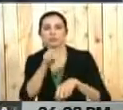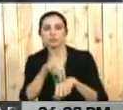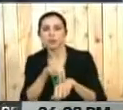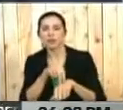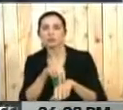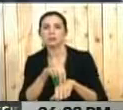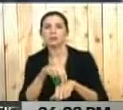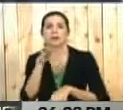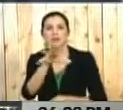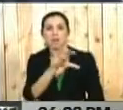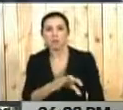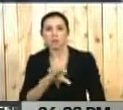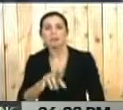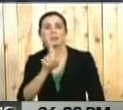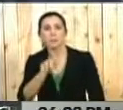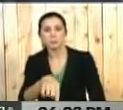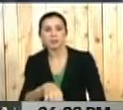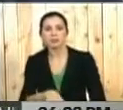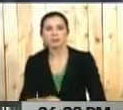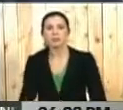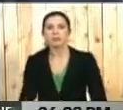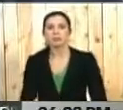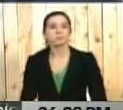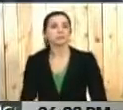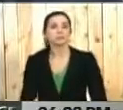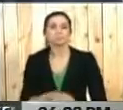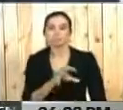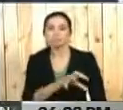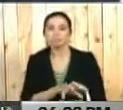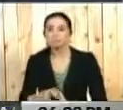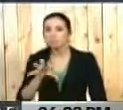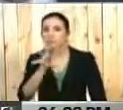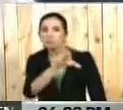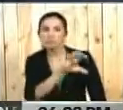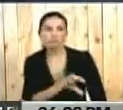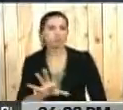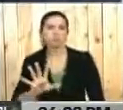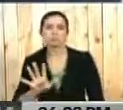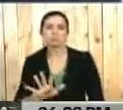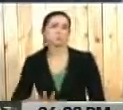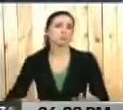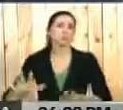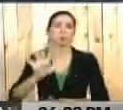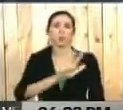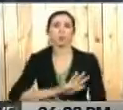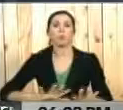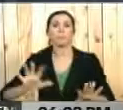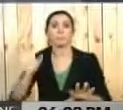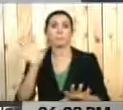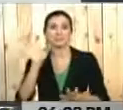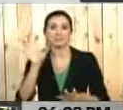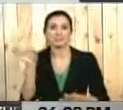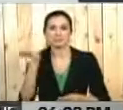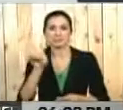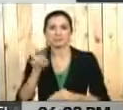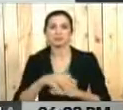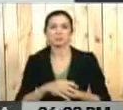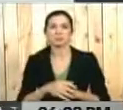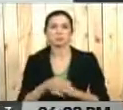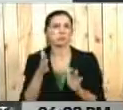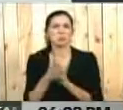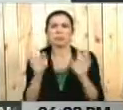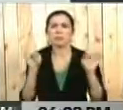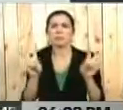nacionales, regionales también y locales, plurinivel, en toda la geografía nacional en el tema